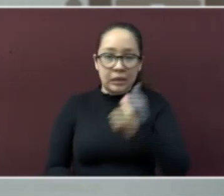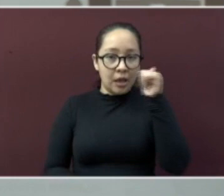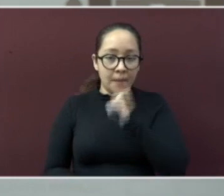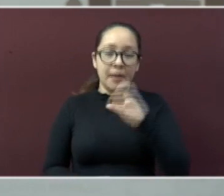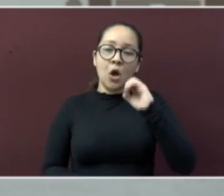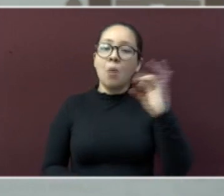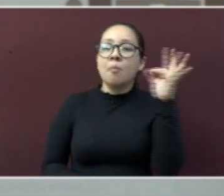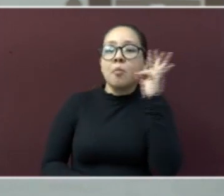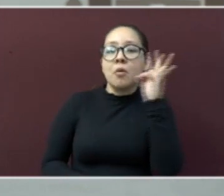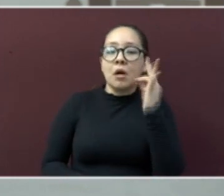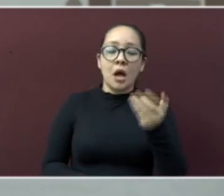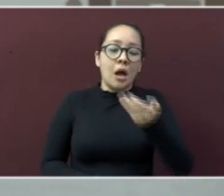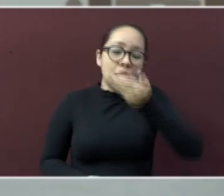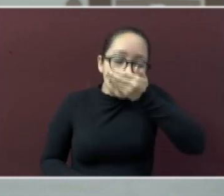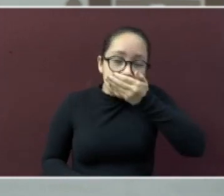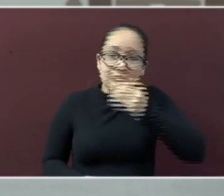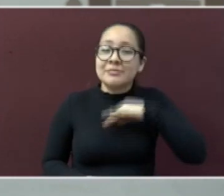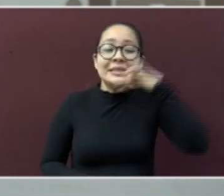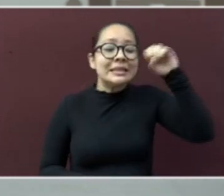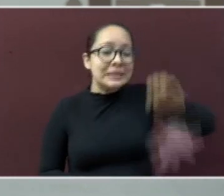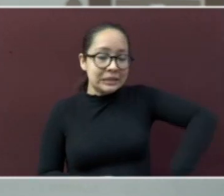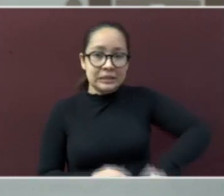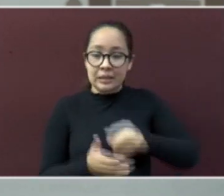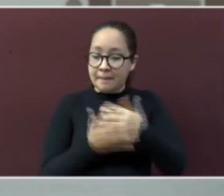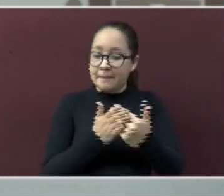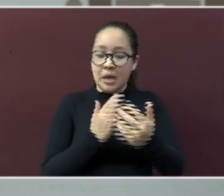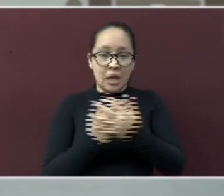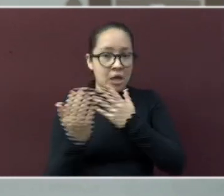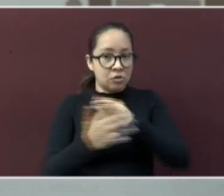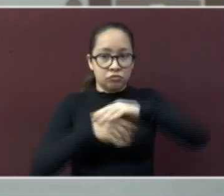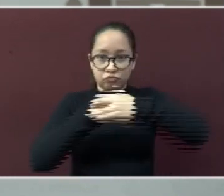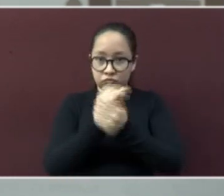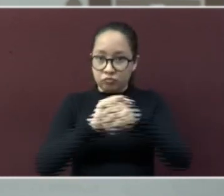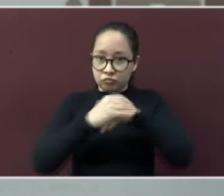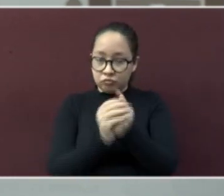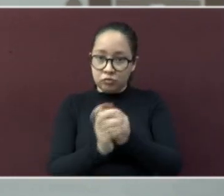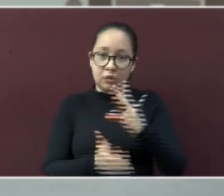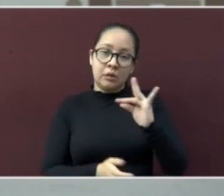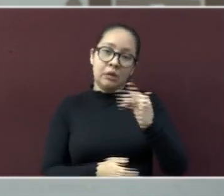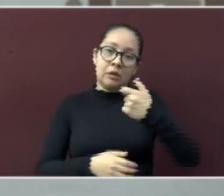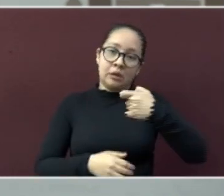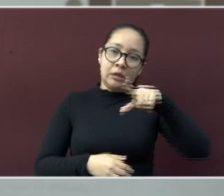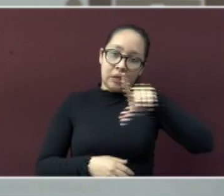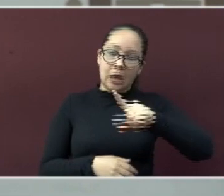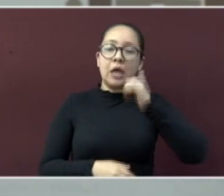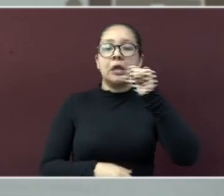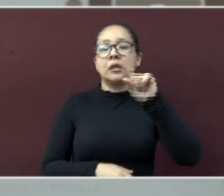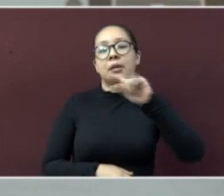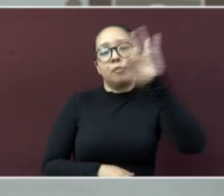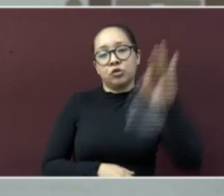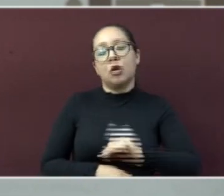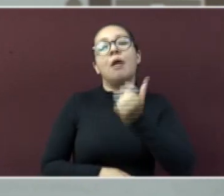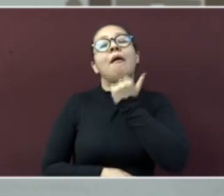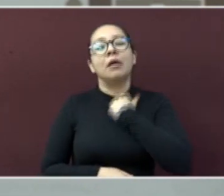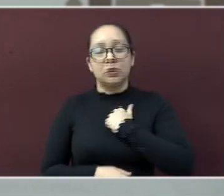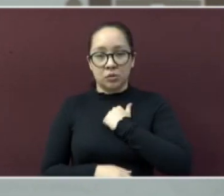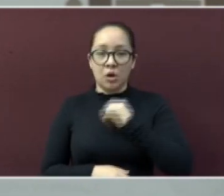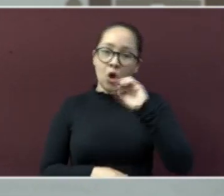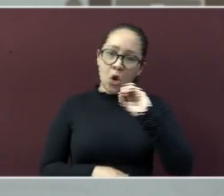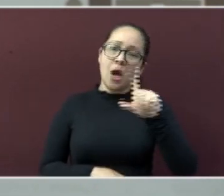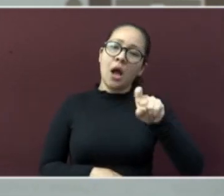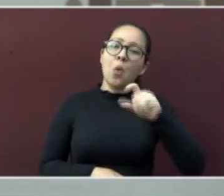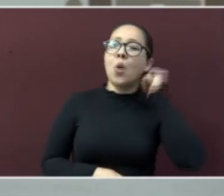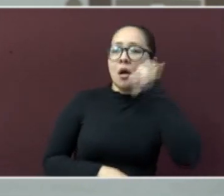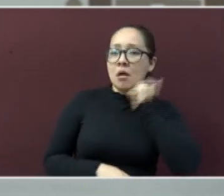pañuelo y tire el pañuelo inmediatamente y lávese las manos con un desinfectante de manos a base de alcohol o con agua y